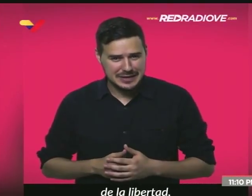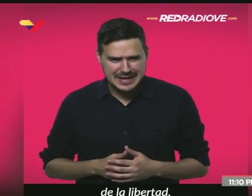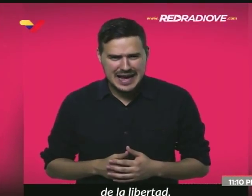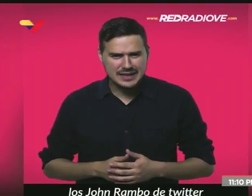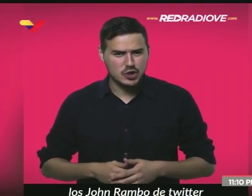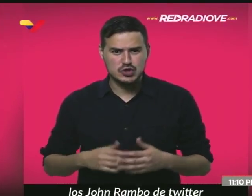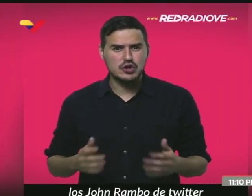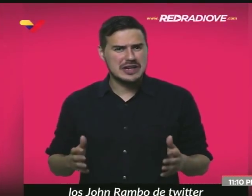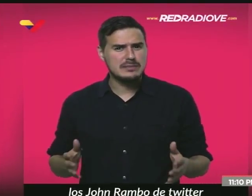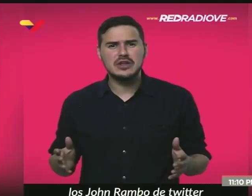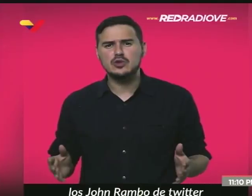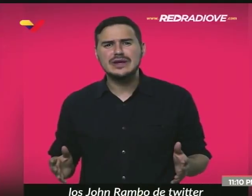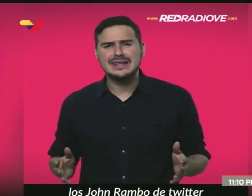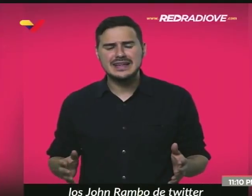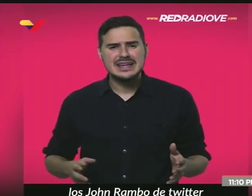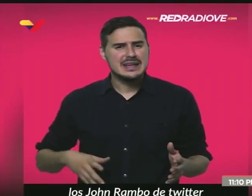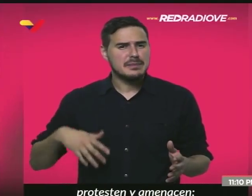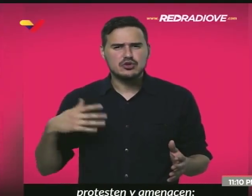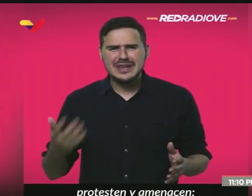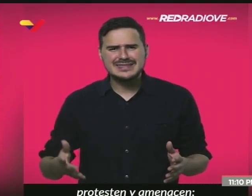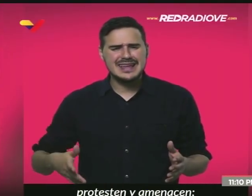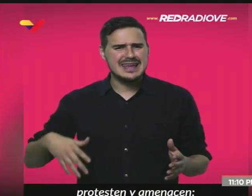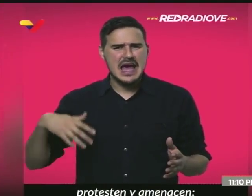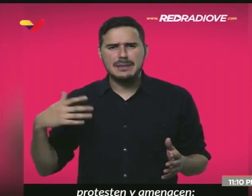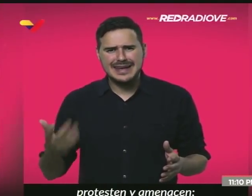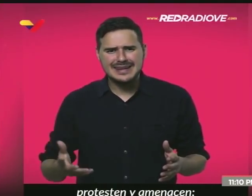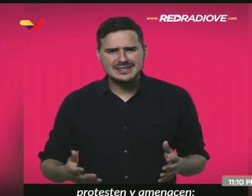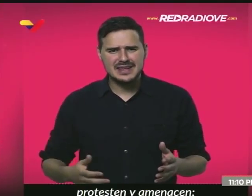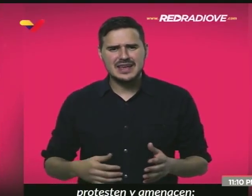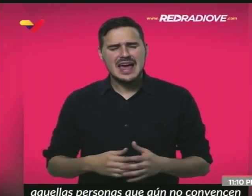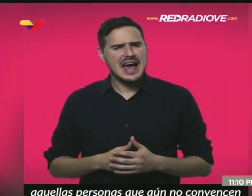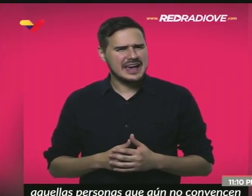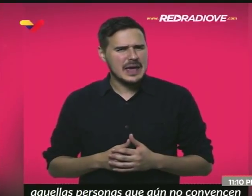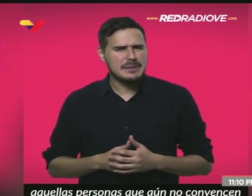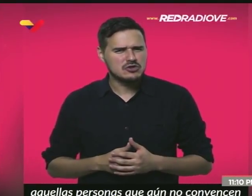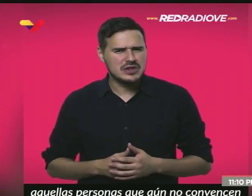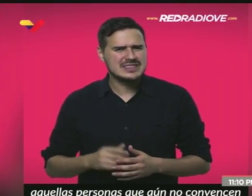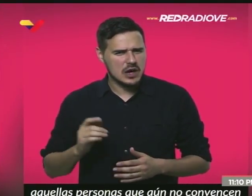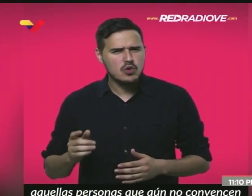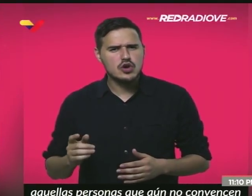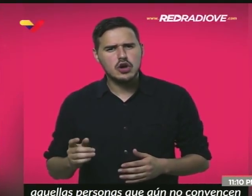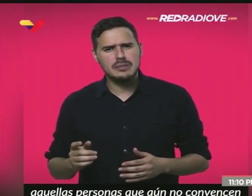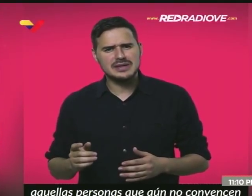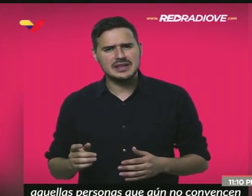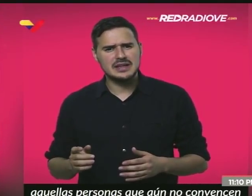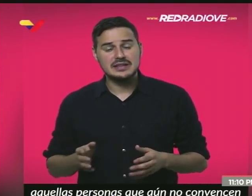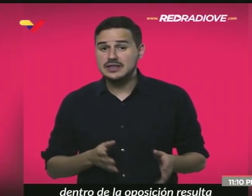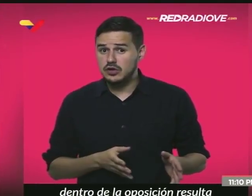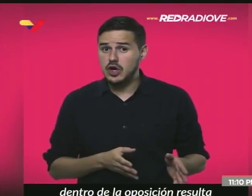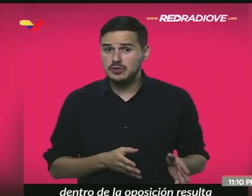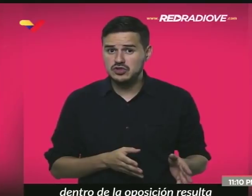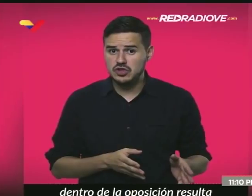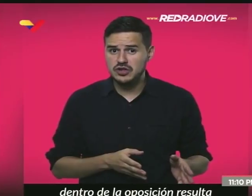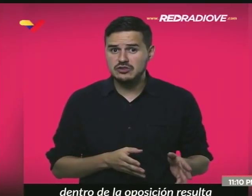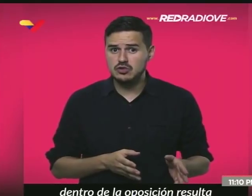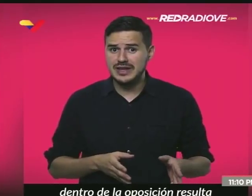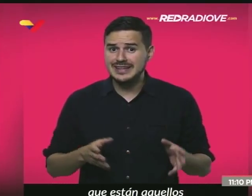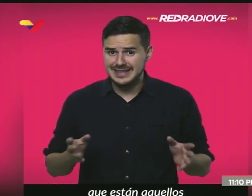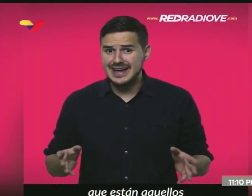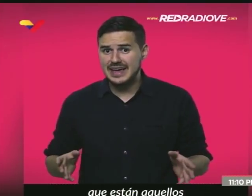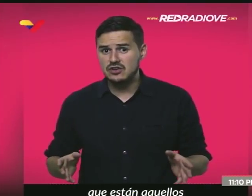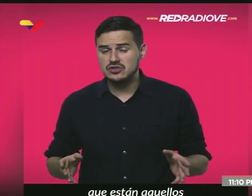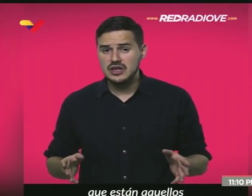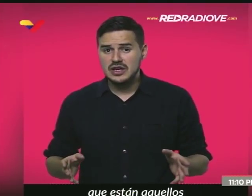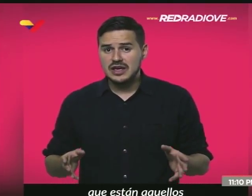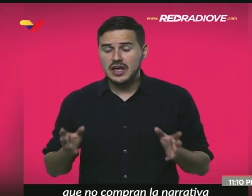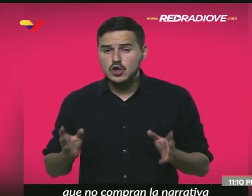luchadores de la libertad, los John Rambo de Twitter, protesten, amenacen a aquellas personas que aún no convencen dentro de la oposición, resulta